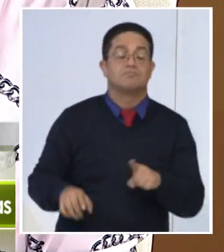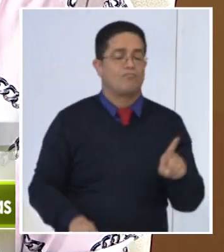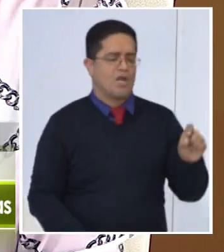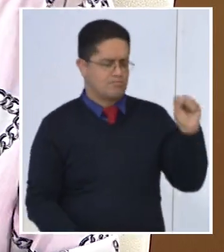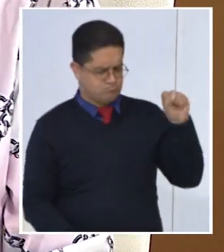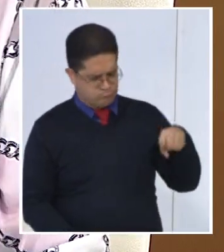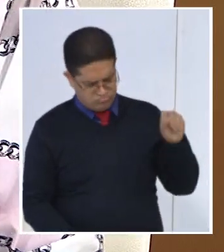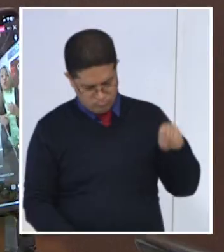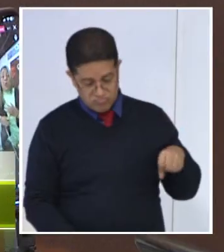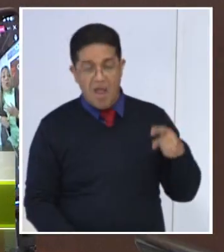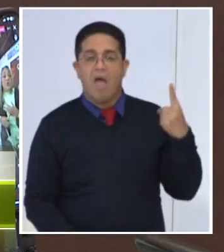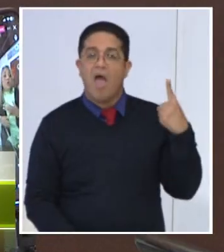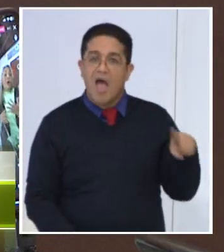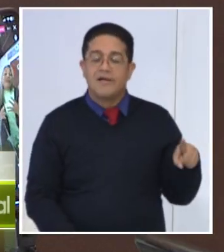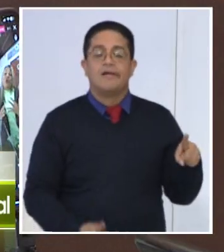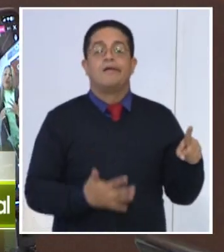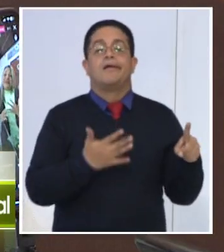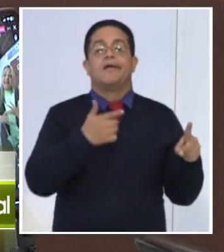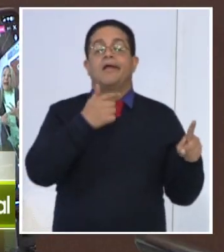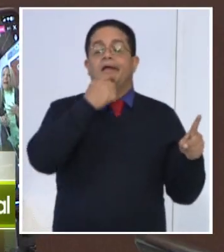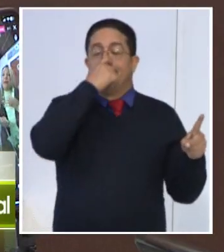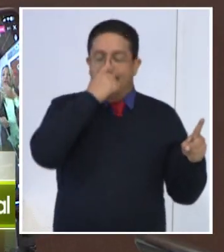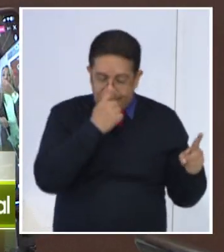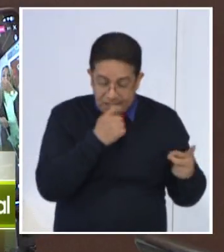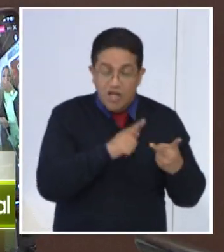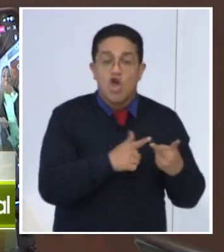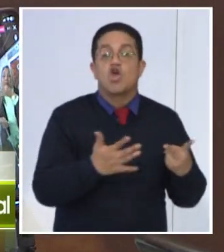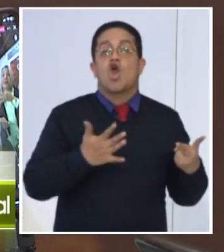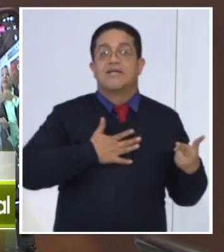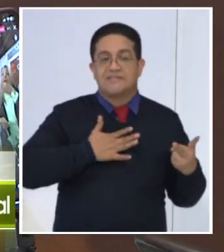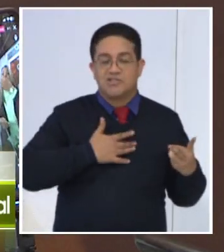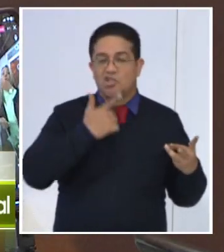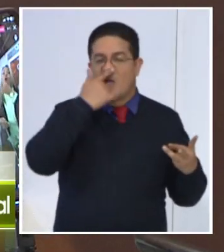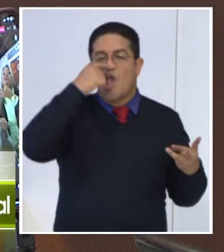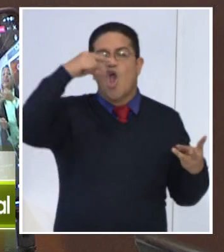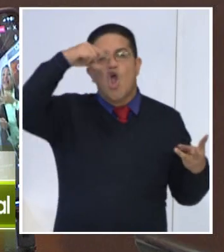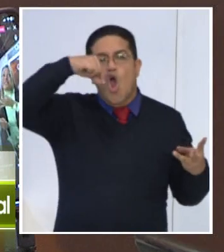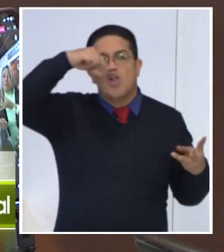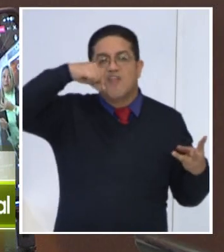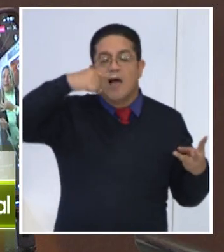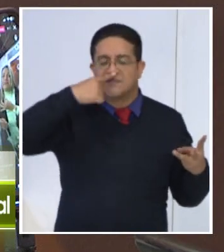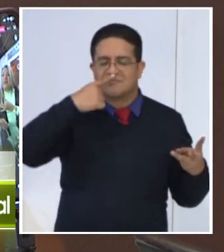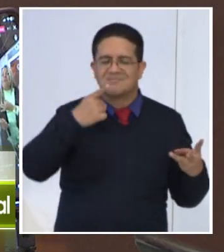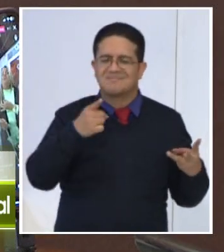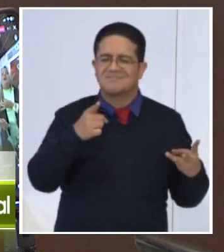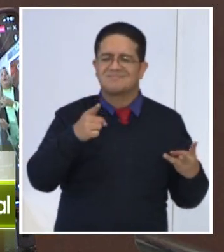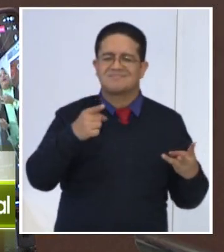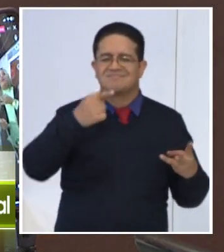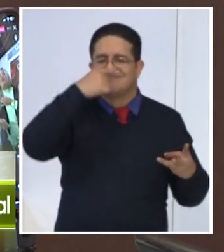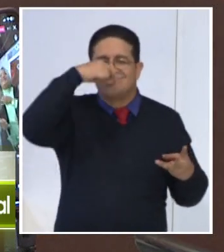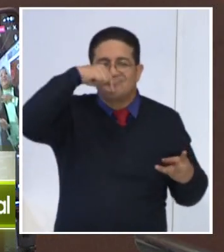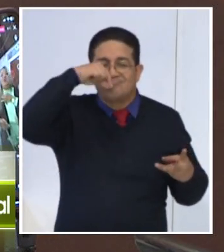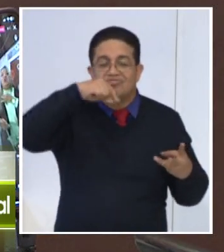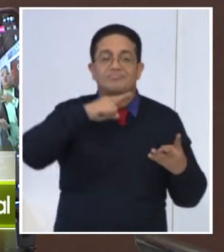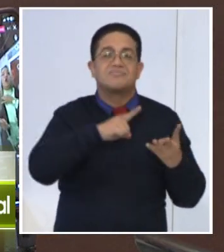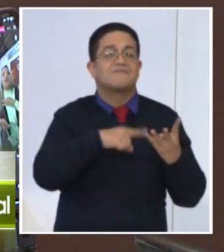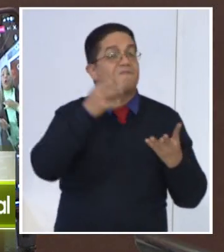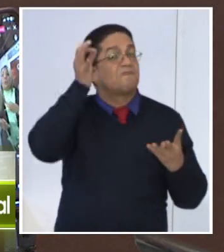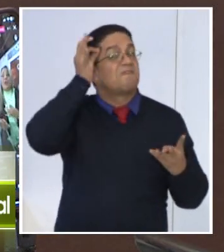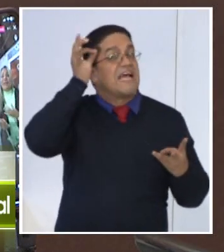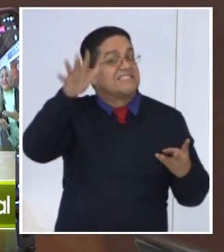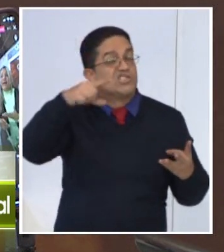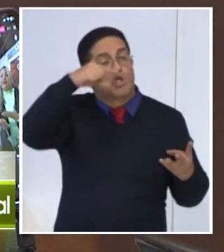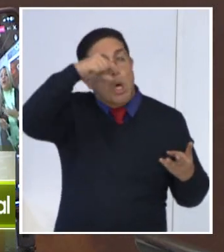pueden existir estornudos, congestión nasal, rinorrea, que es el moco transparente, el fastidioso